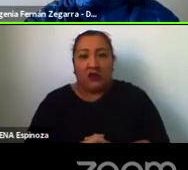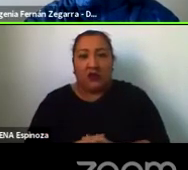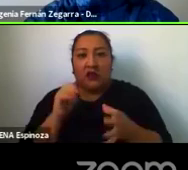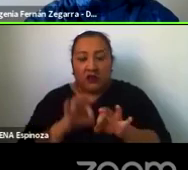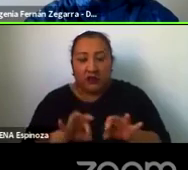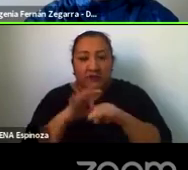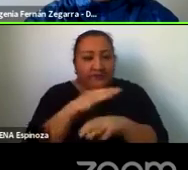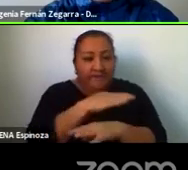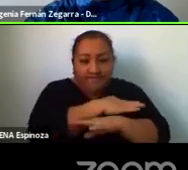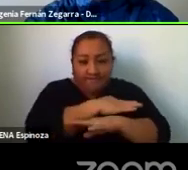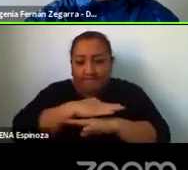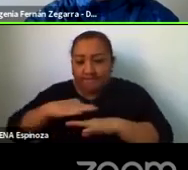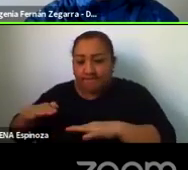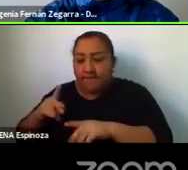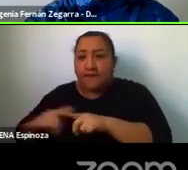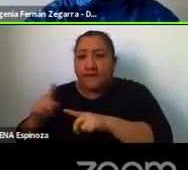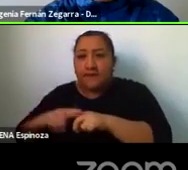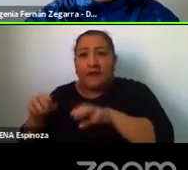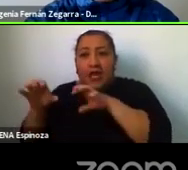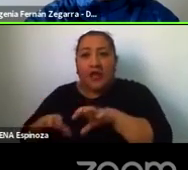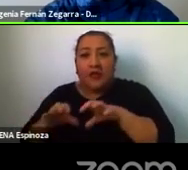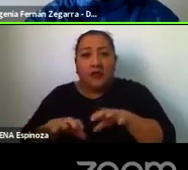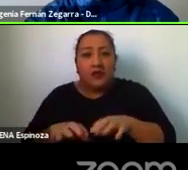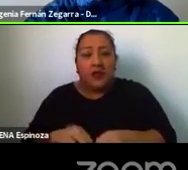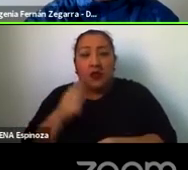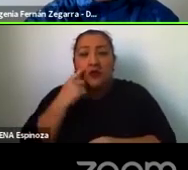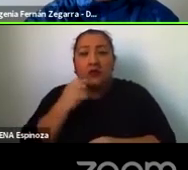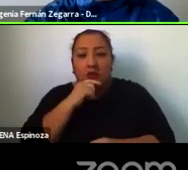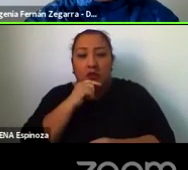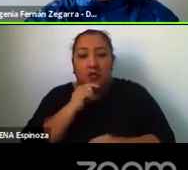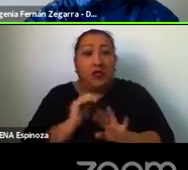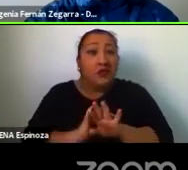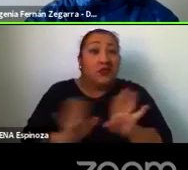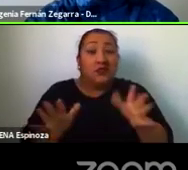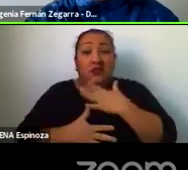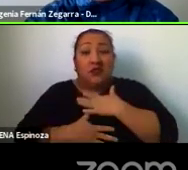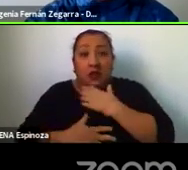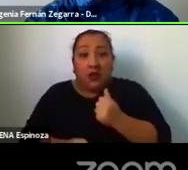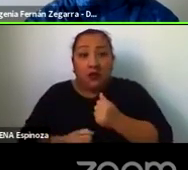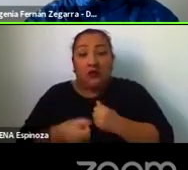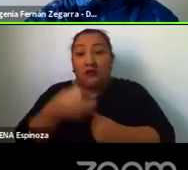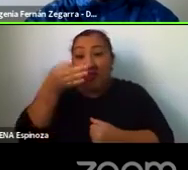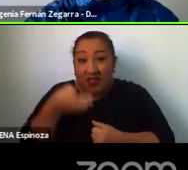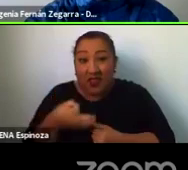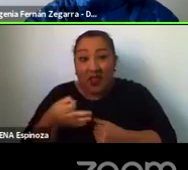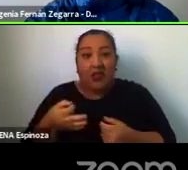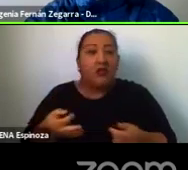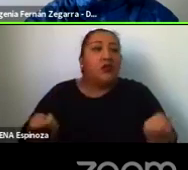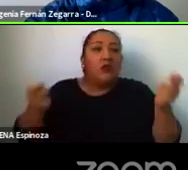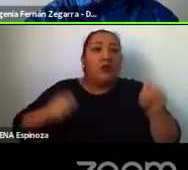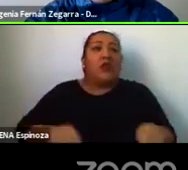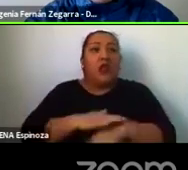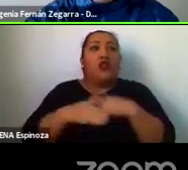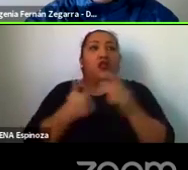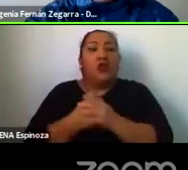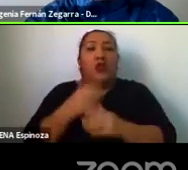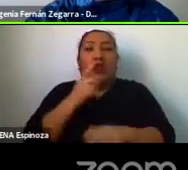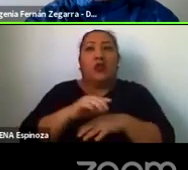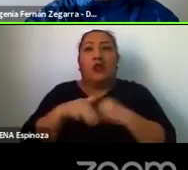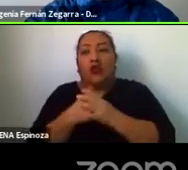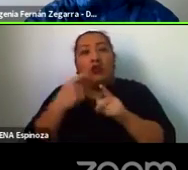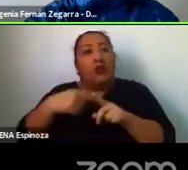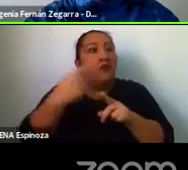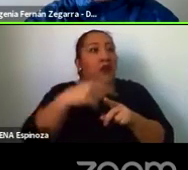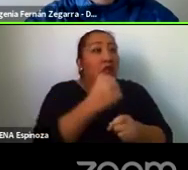transversal a muchas actividades. Señores y señoras, sin salud, en realidad se paraliza el desarrollo del resto de